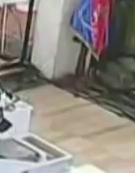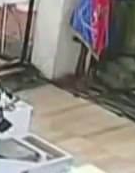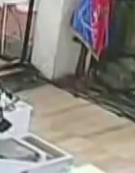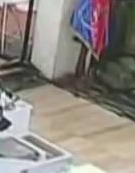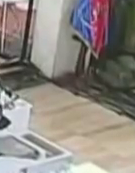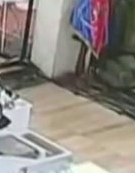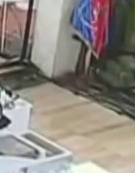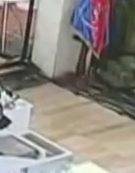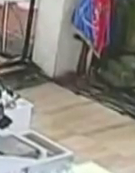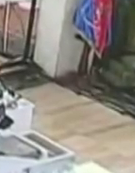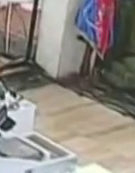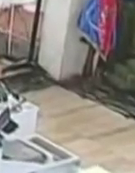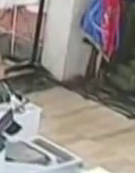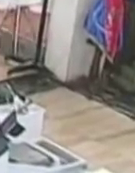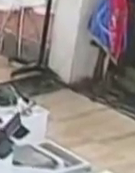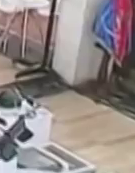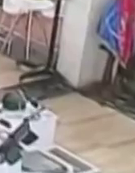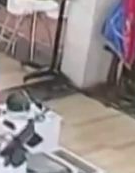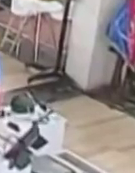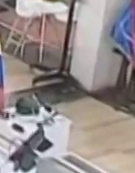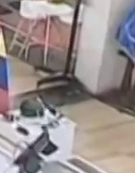independencia tecnológica.